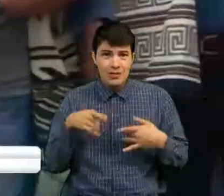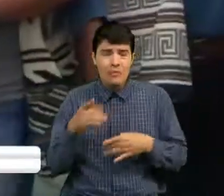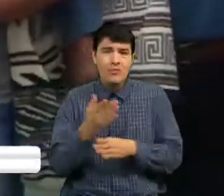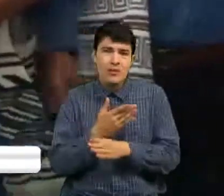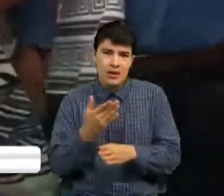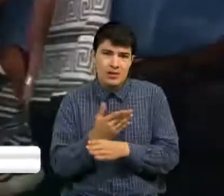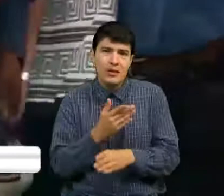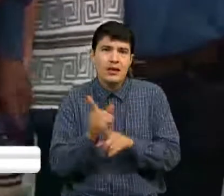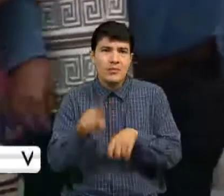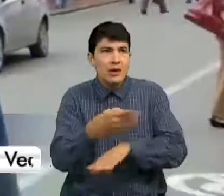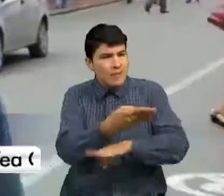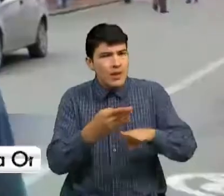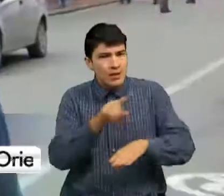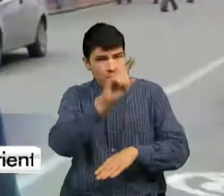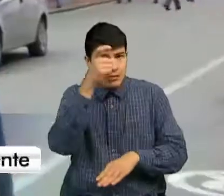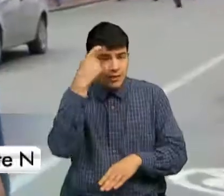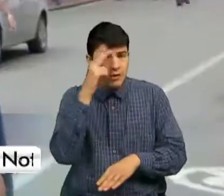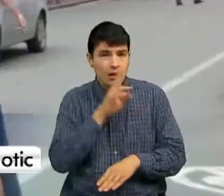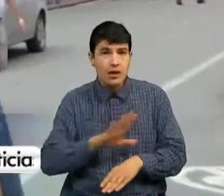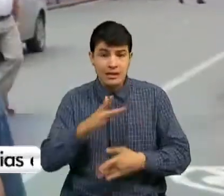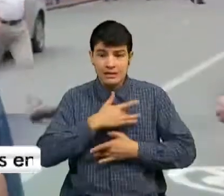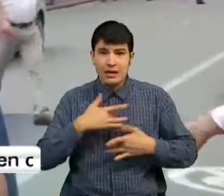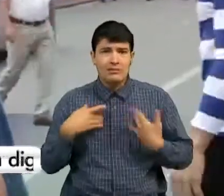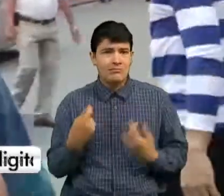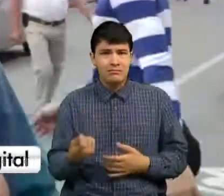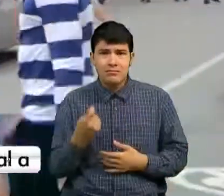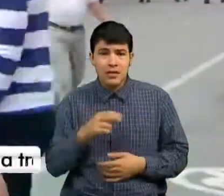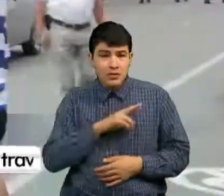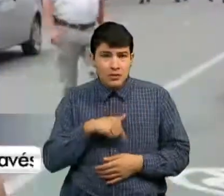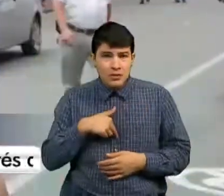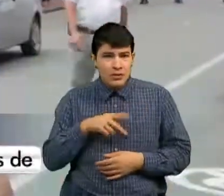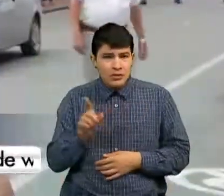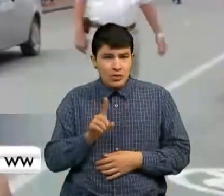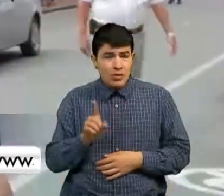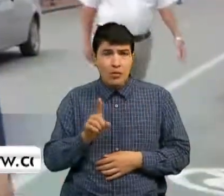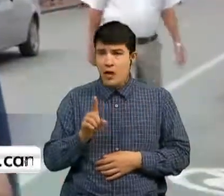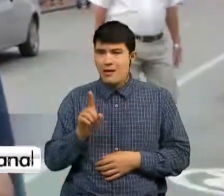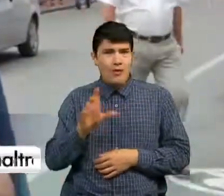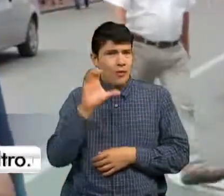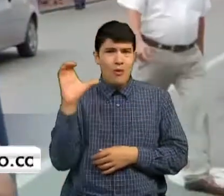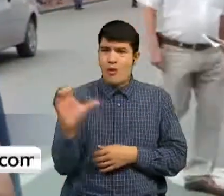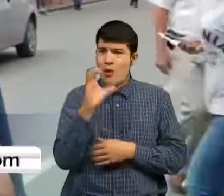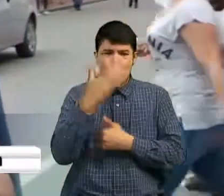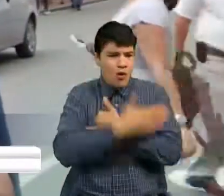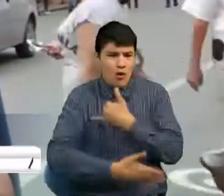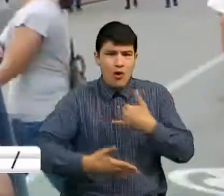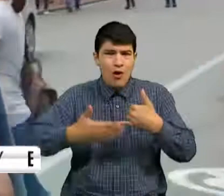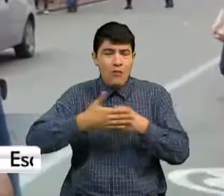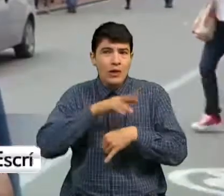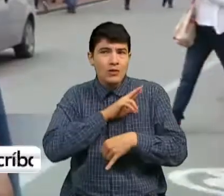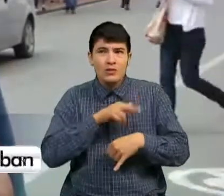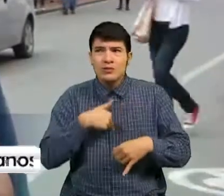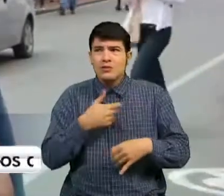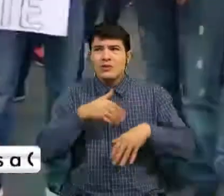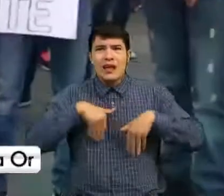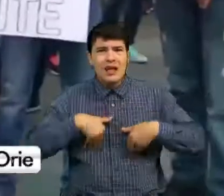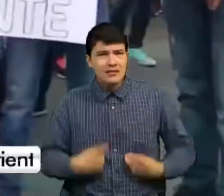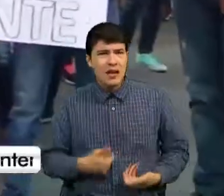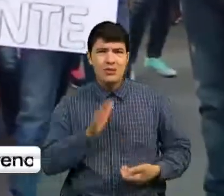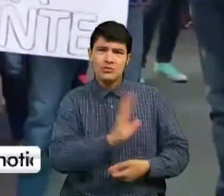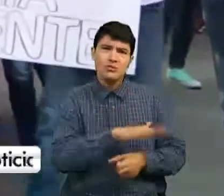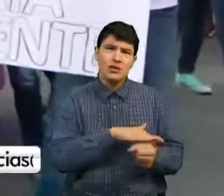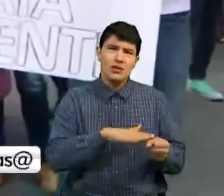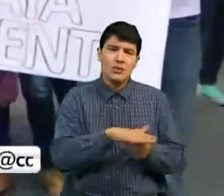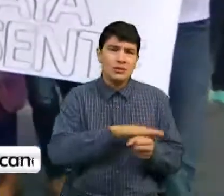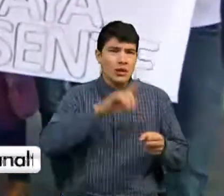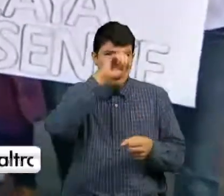vehementes por parte de los manifestantes. La salud está delicada, no a nosotros, sino a nivel todo el país. Y nosotros no podemos, ya estamos cansados de esa situación de